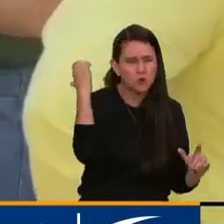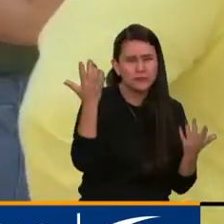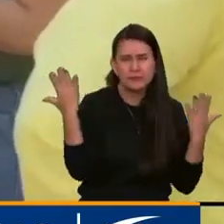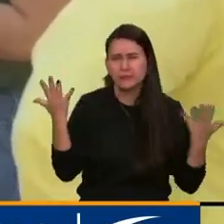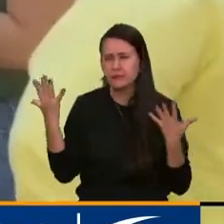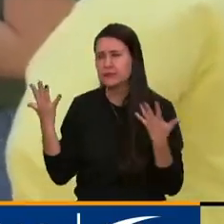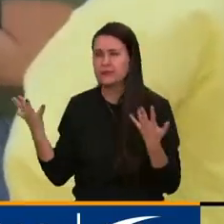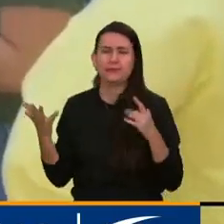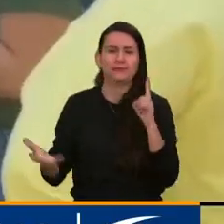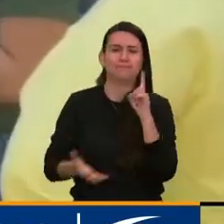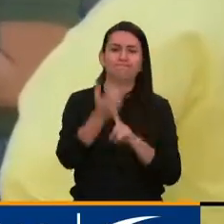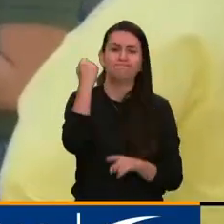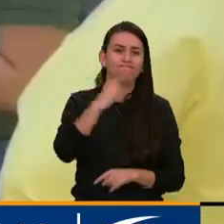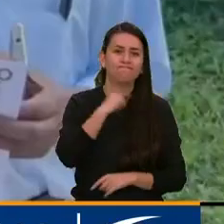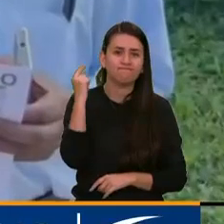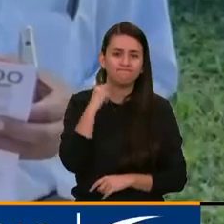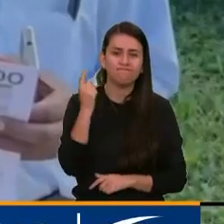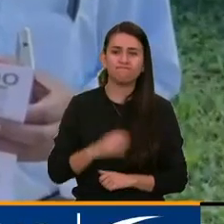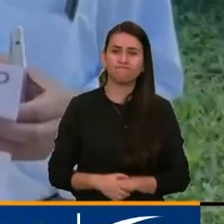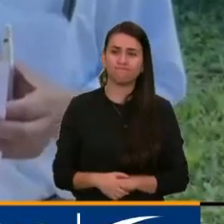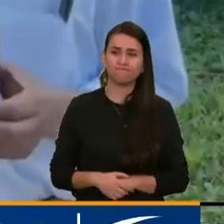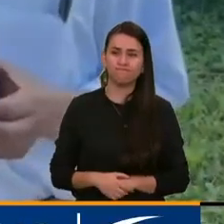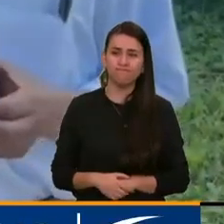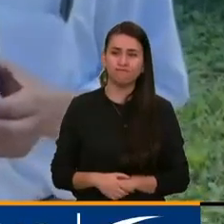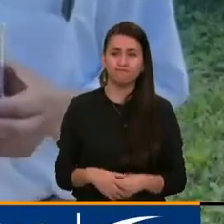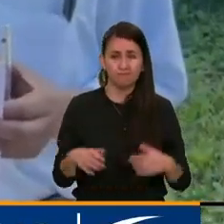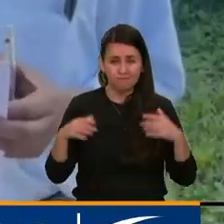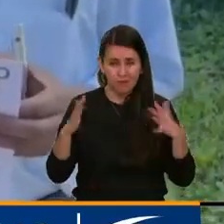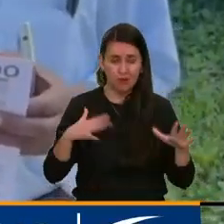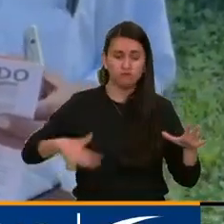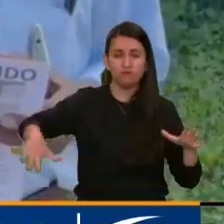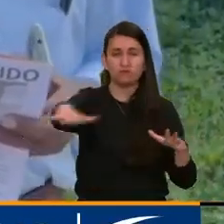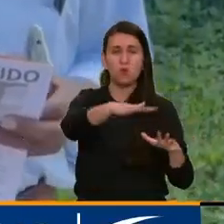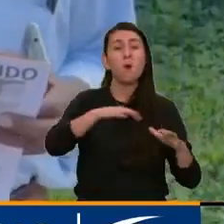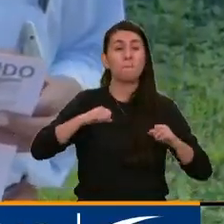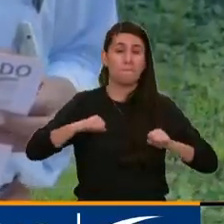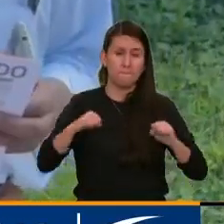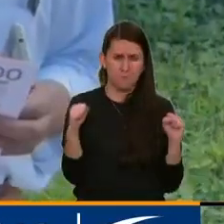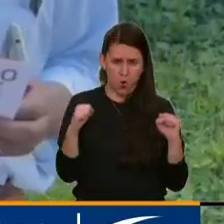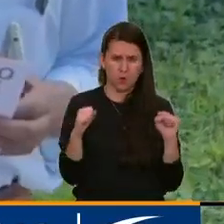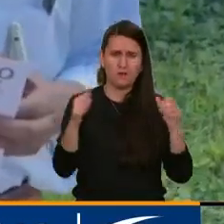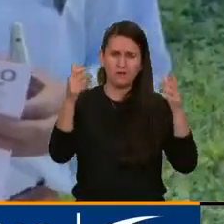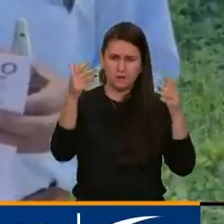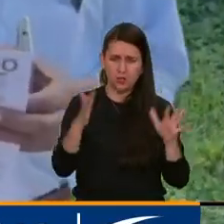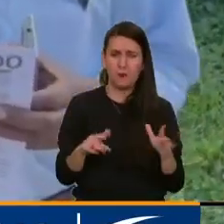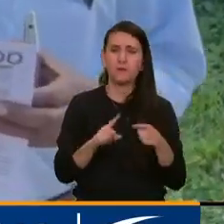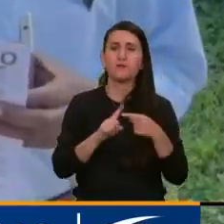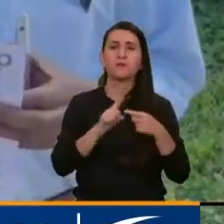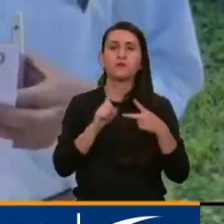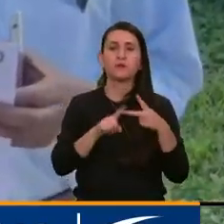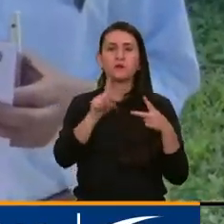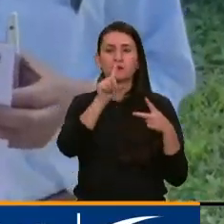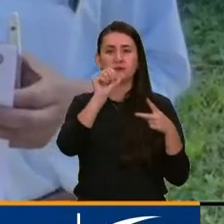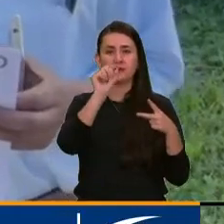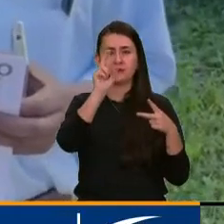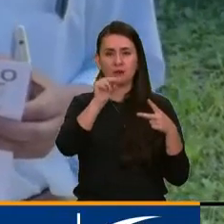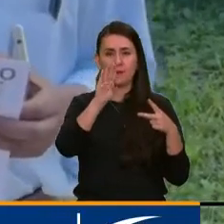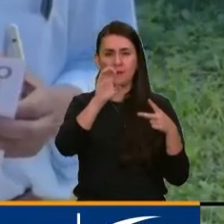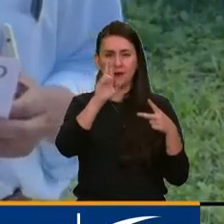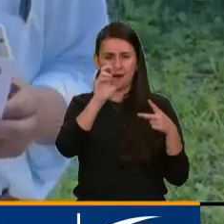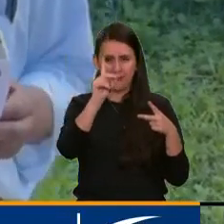desesperadamente. Por todos los lugares de Bogotá, San Bernardino, toda la